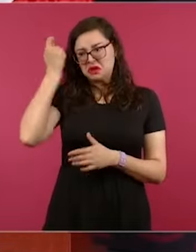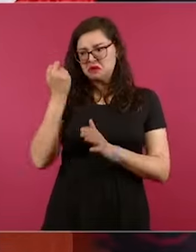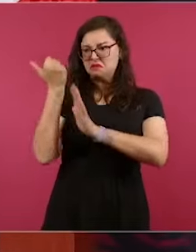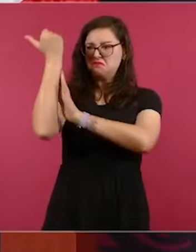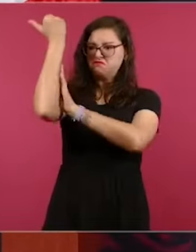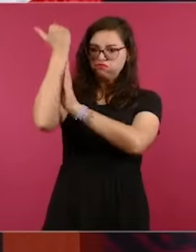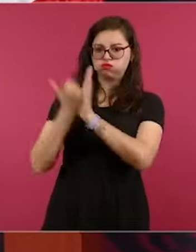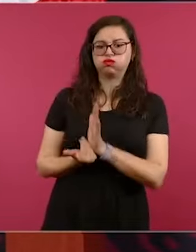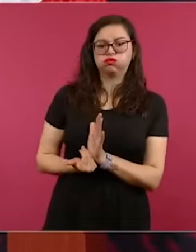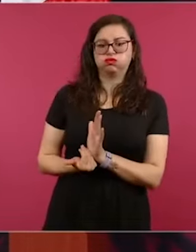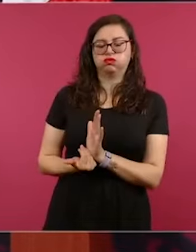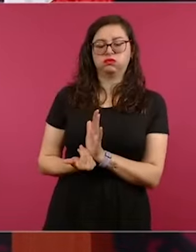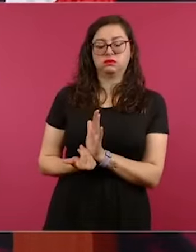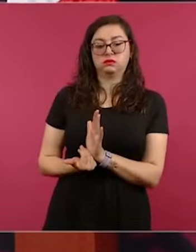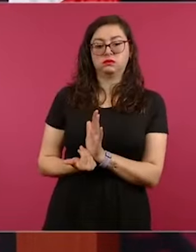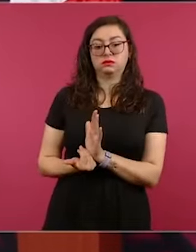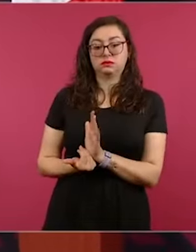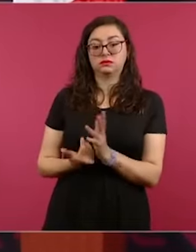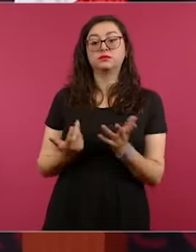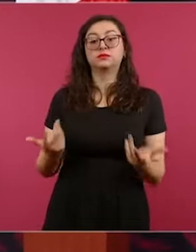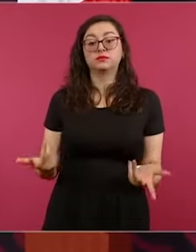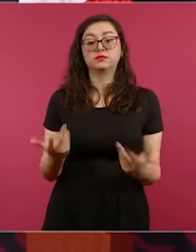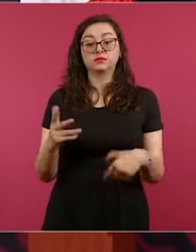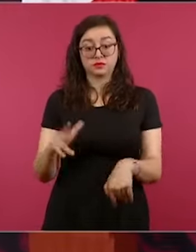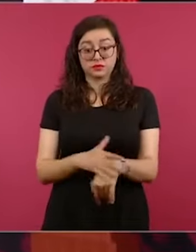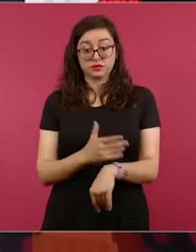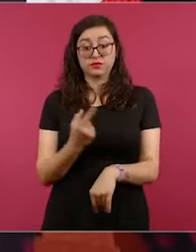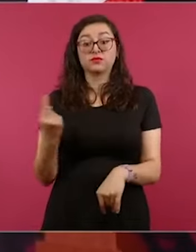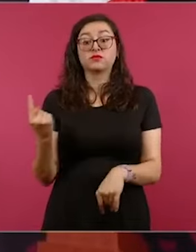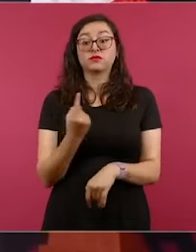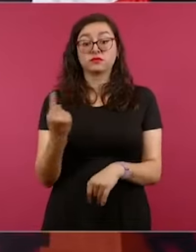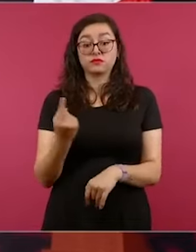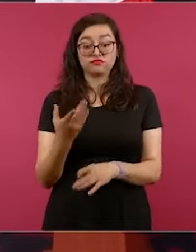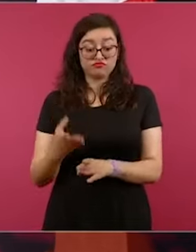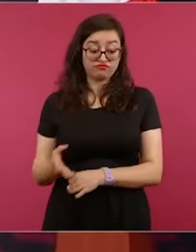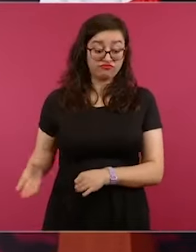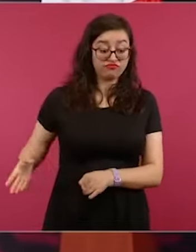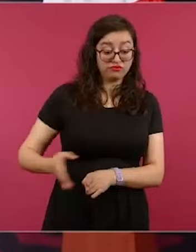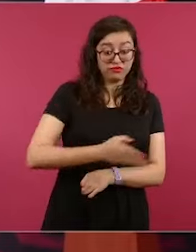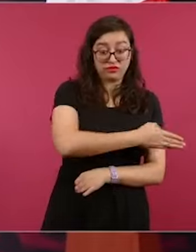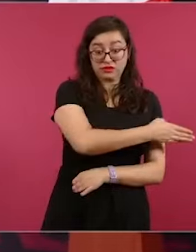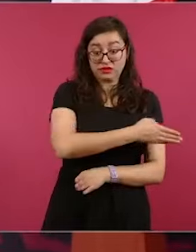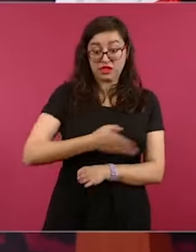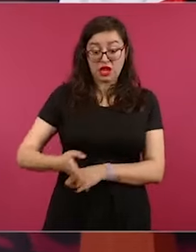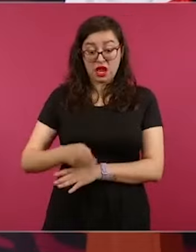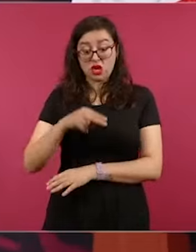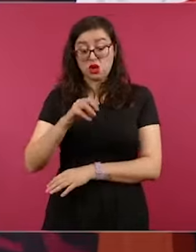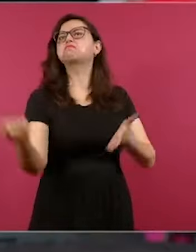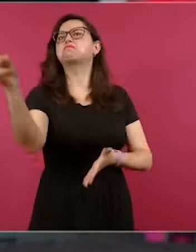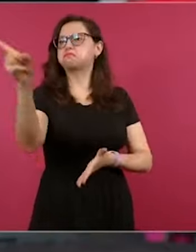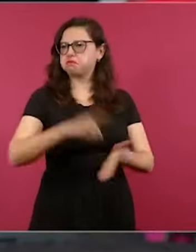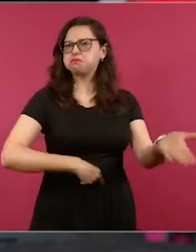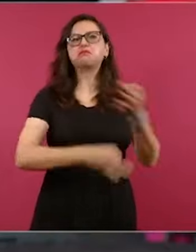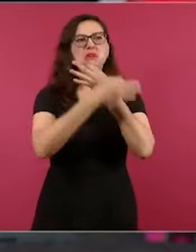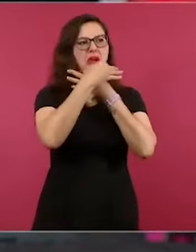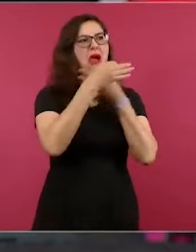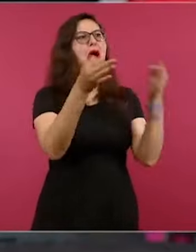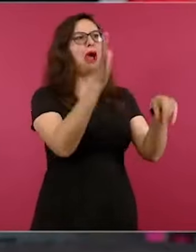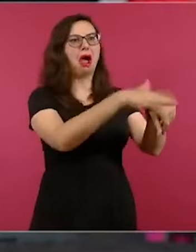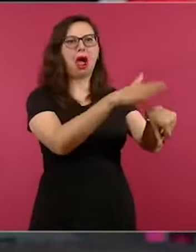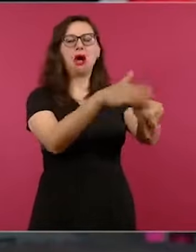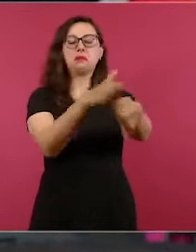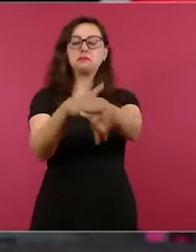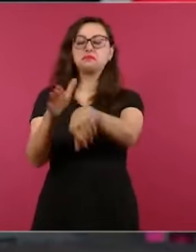existe el riesgo de que la corte se declar inconstitucional el fondo de pensiones para el bienestar luego de que la oposición advirtió que apelará su aprobación pero aseguró que no